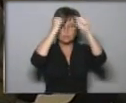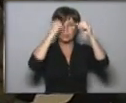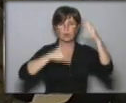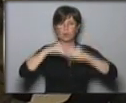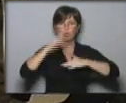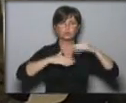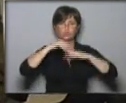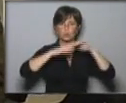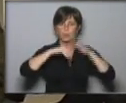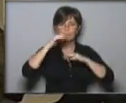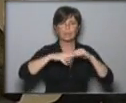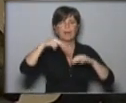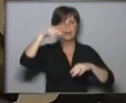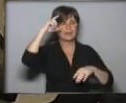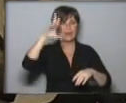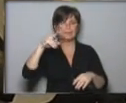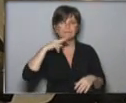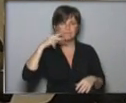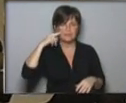construida por Nervi.